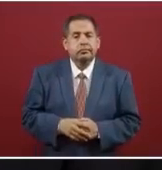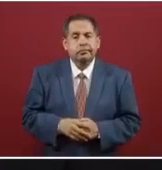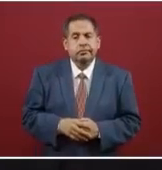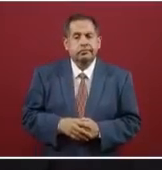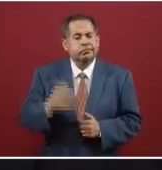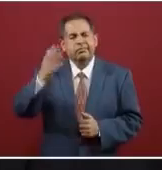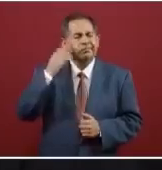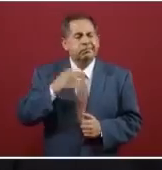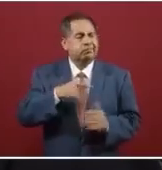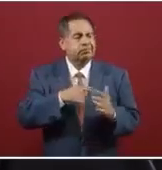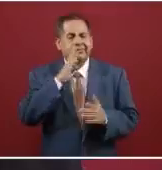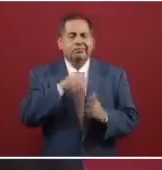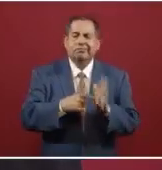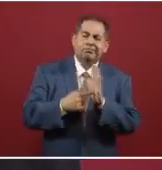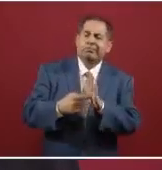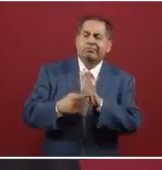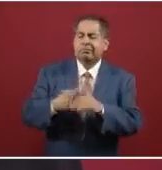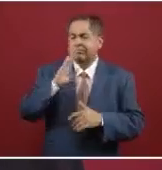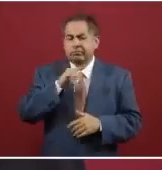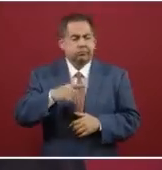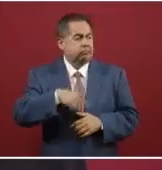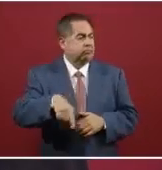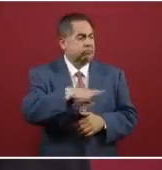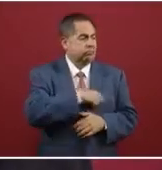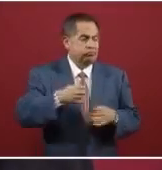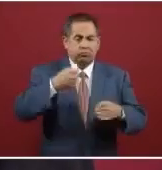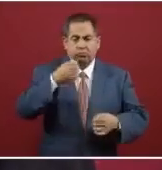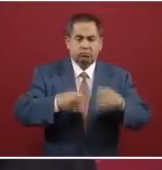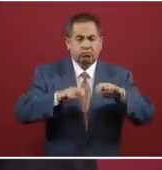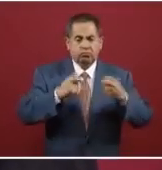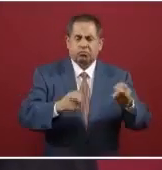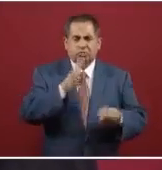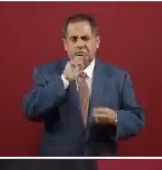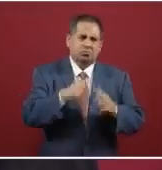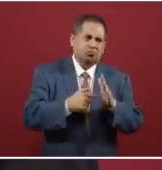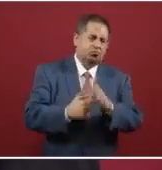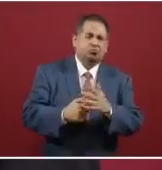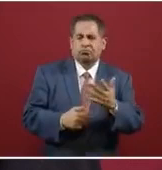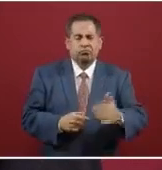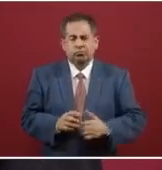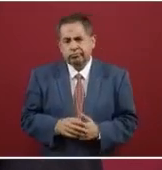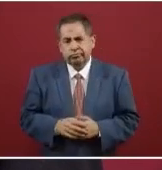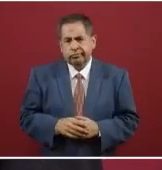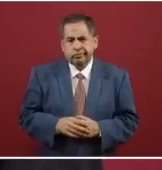un mal ejemplo de parte del Poder Ejecutivo. Se